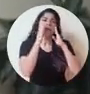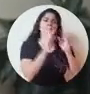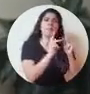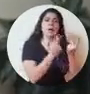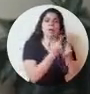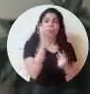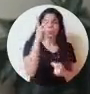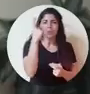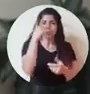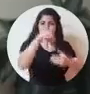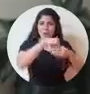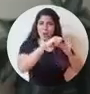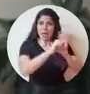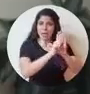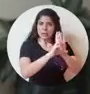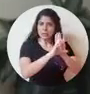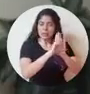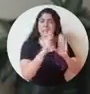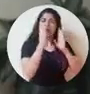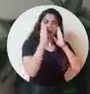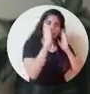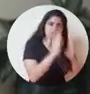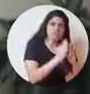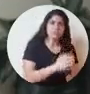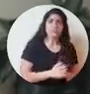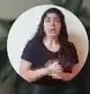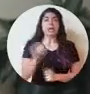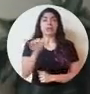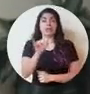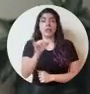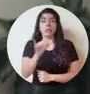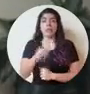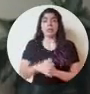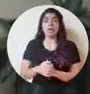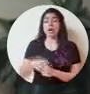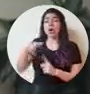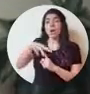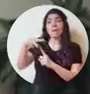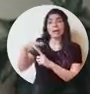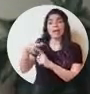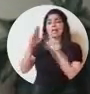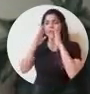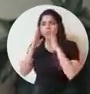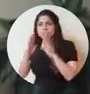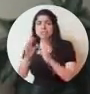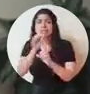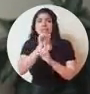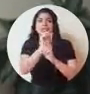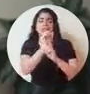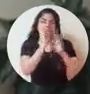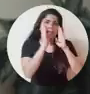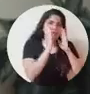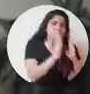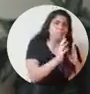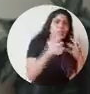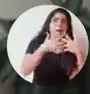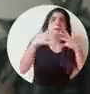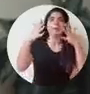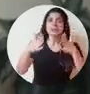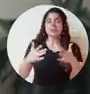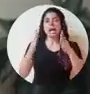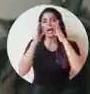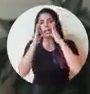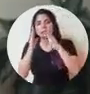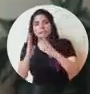partidos políticos representados en la asamblea legislativa así como de las cooperativas los sindicatos los empresarios